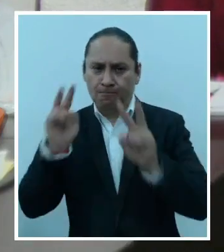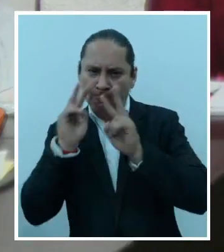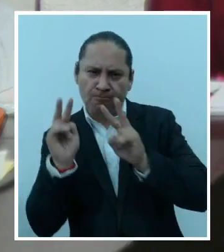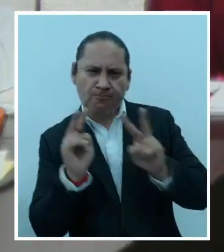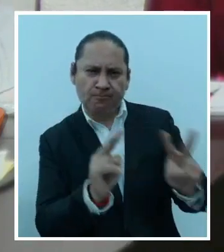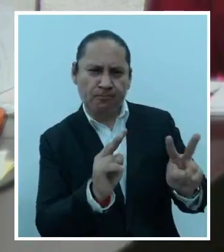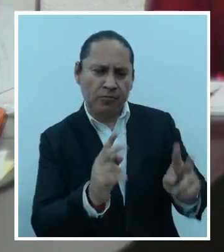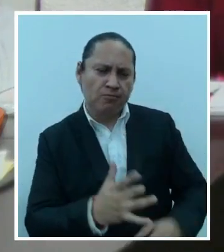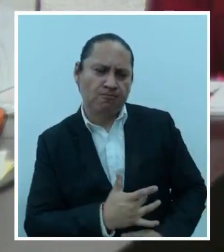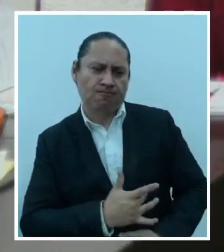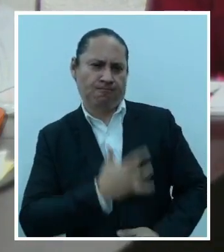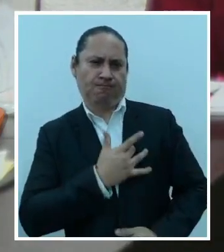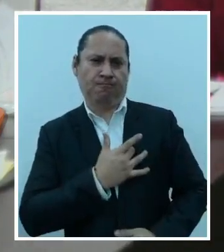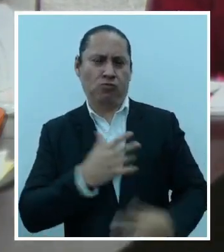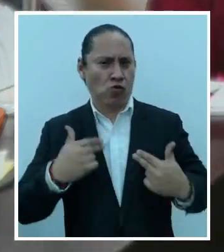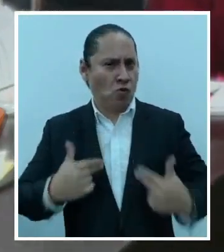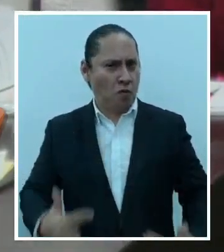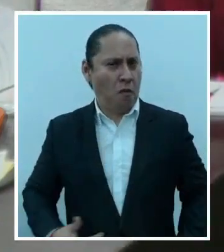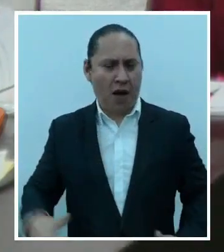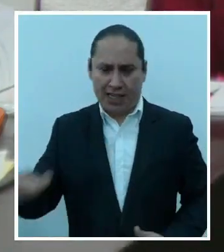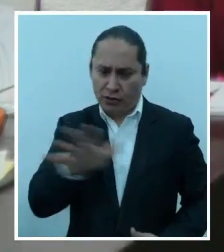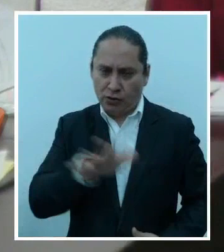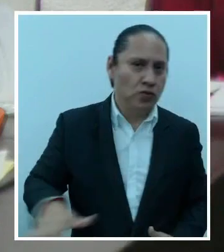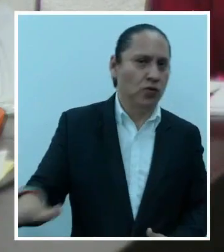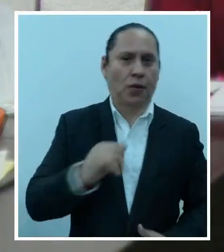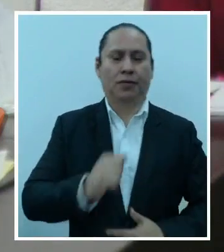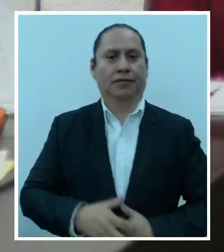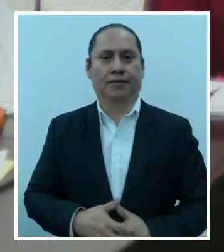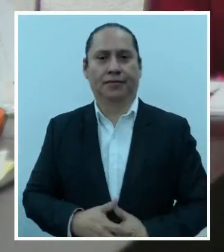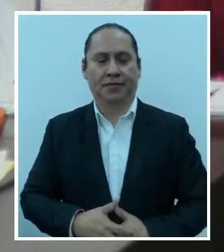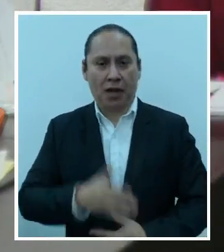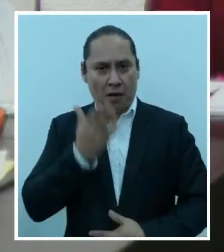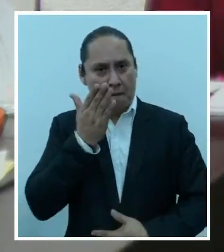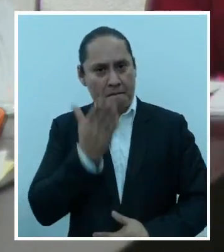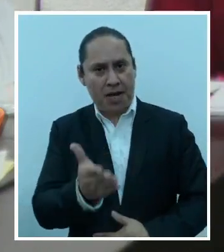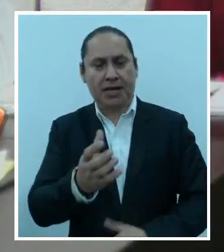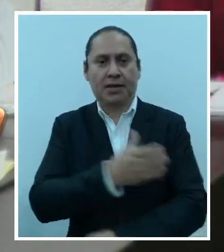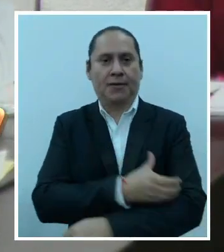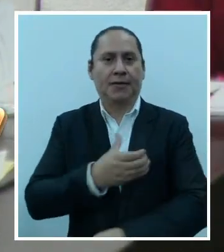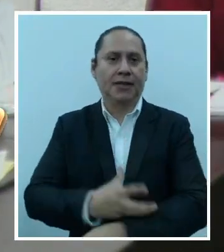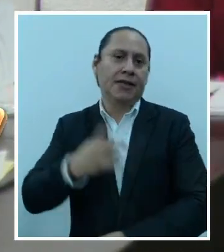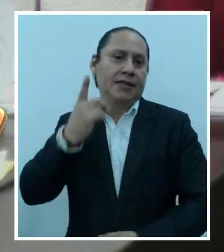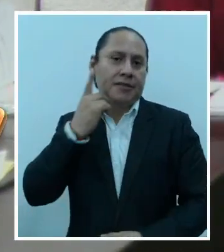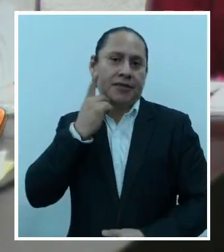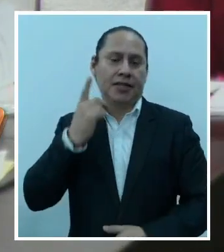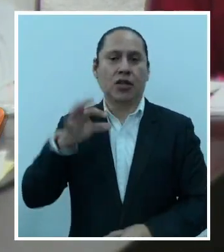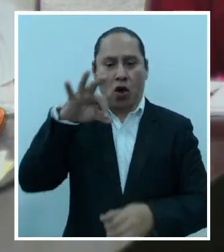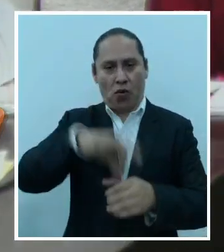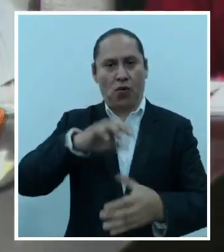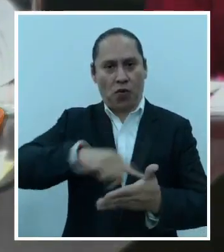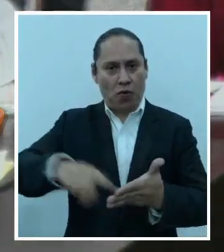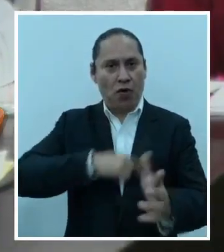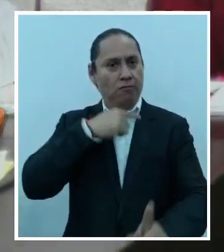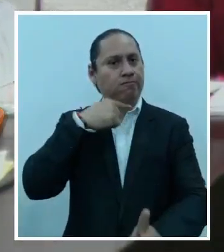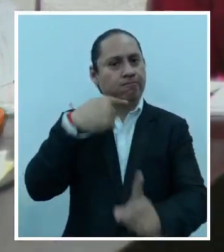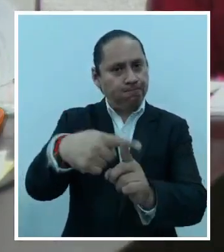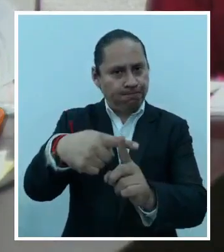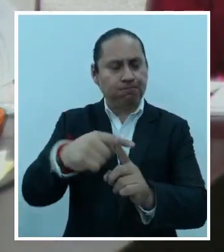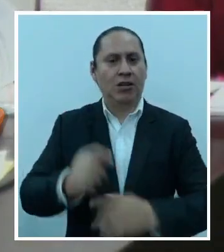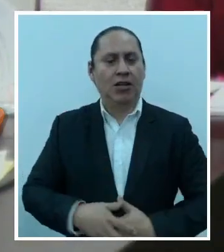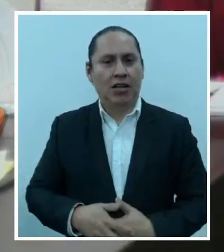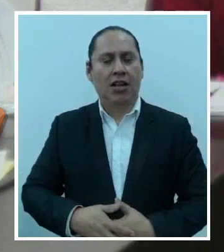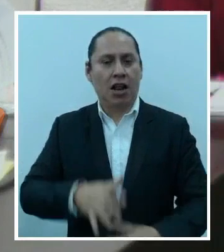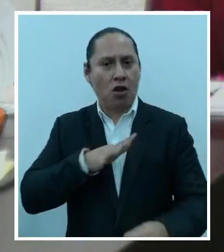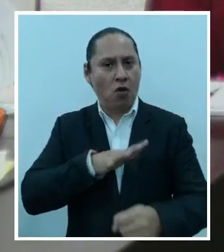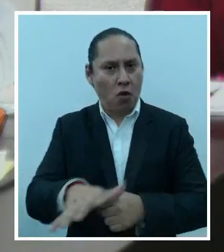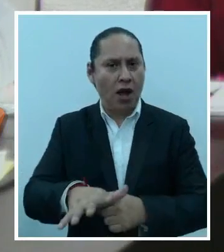humanista y comprometida con todas y todos por ello les pido a las compañeras diputadas su voto a favor de este dictamen